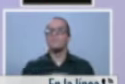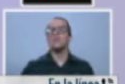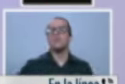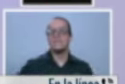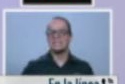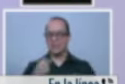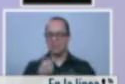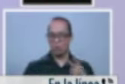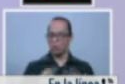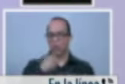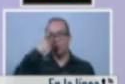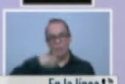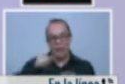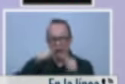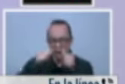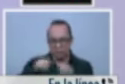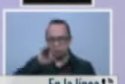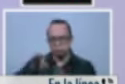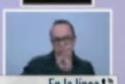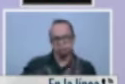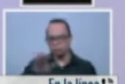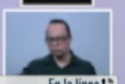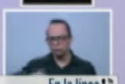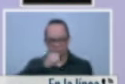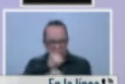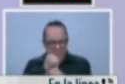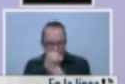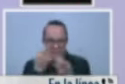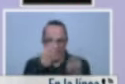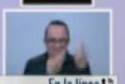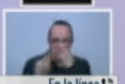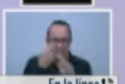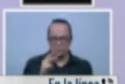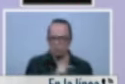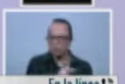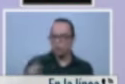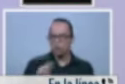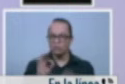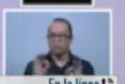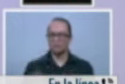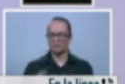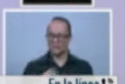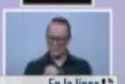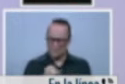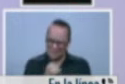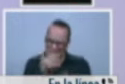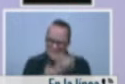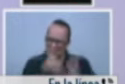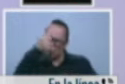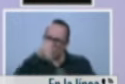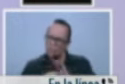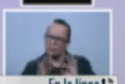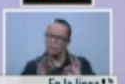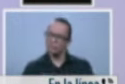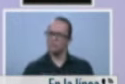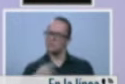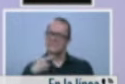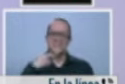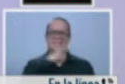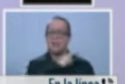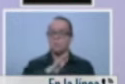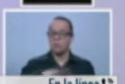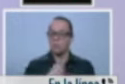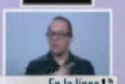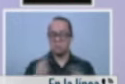insisto, más cercanamente a los candidatos desde un punto de vista no solamente de su autocontrol, no solamente de su reacción